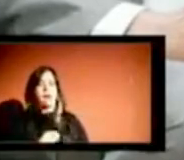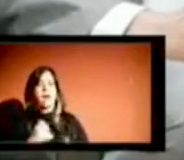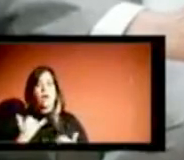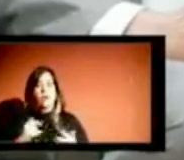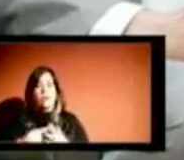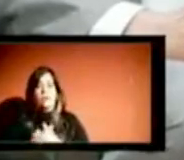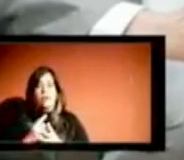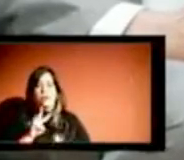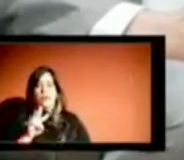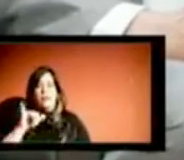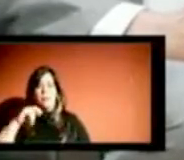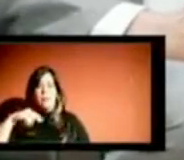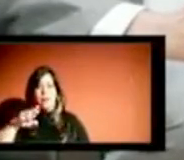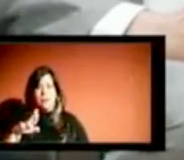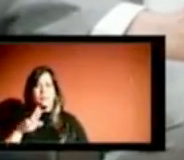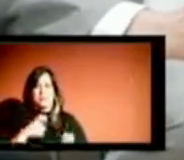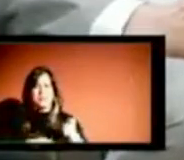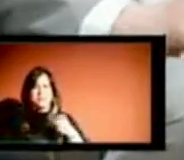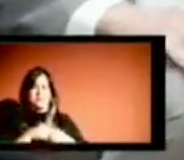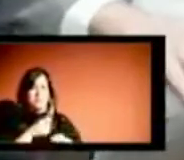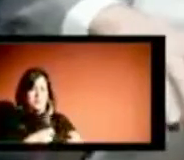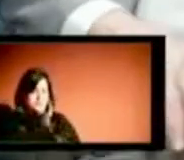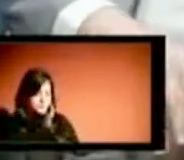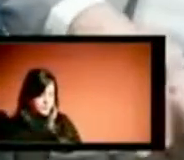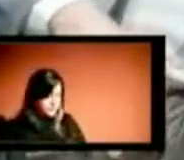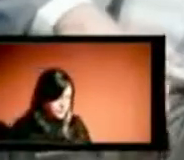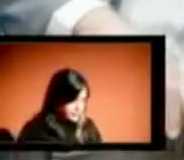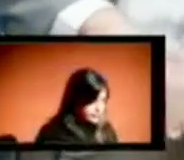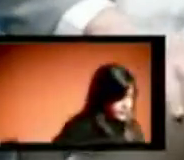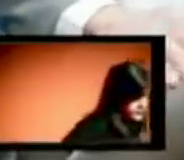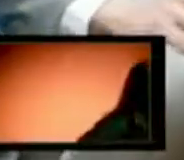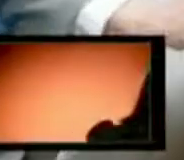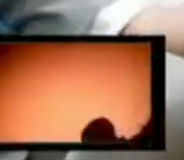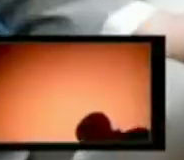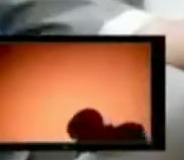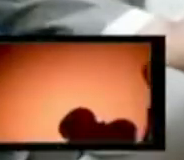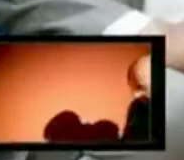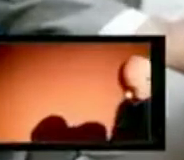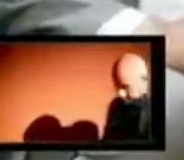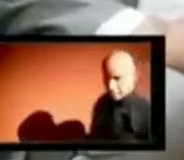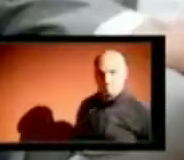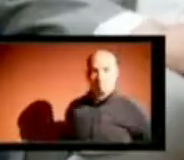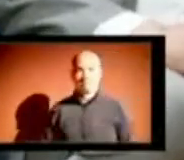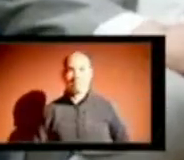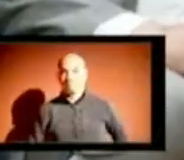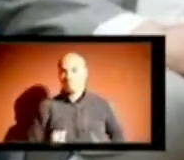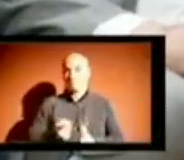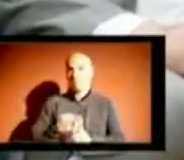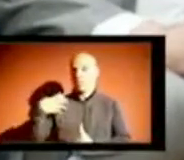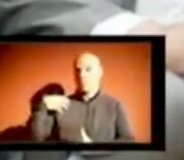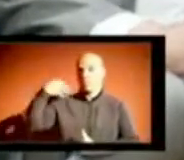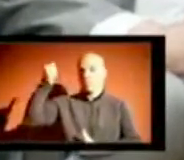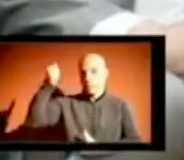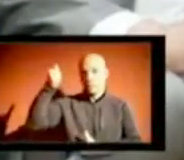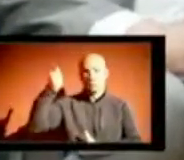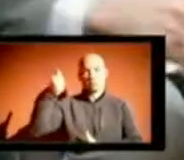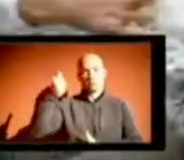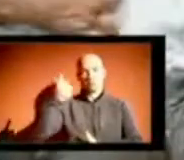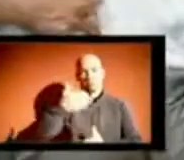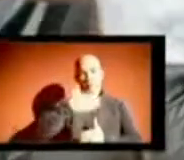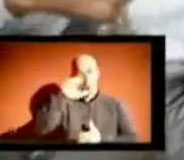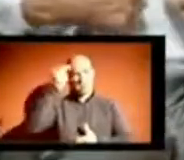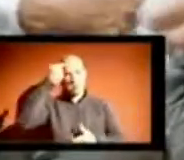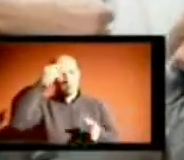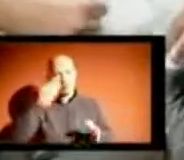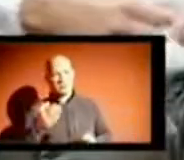Comenzamos por acá con WIPR. Sí, buenos días. Primero para el secretario y luego para el gobernador, para que aclare, yo sé que el